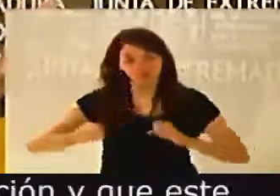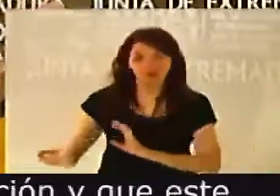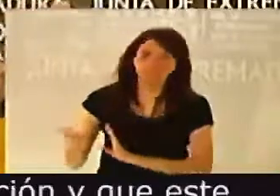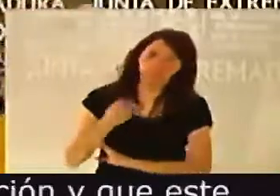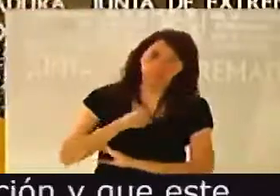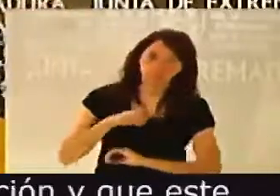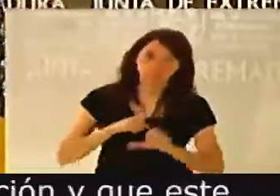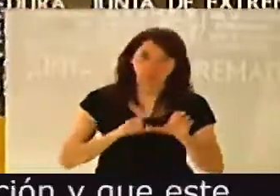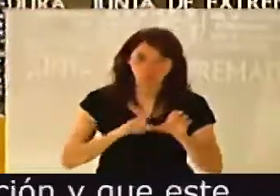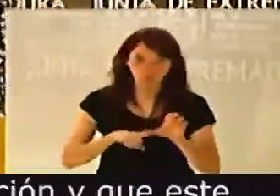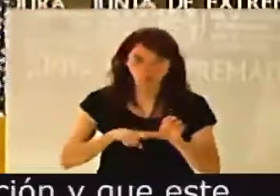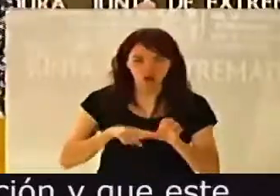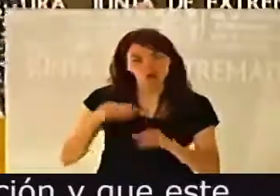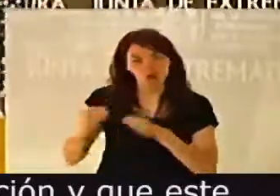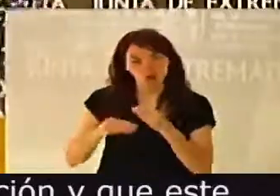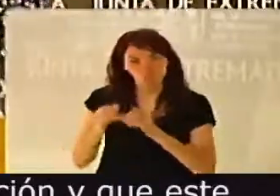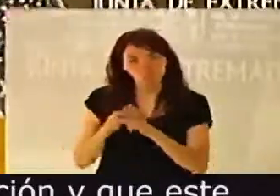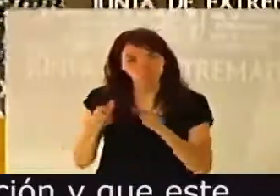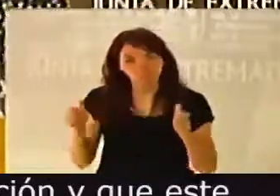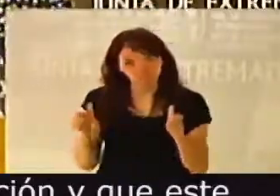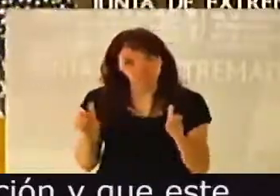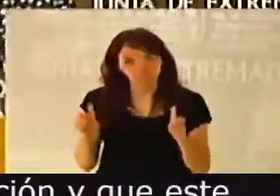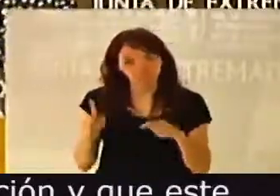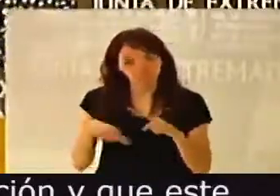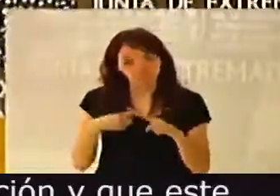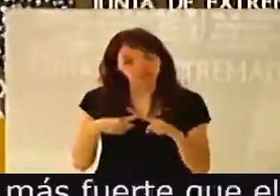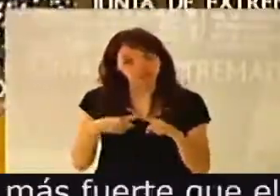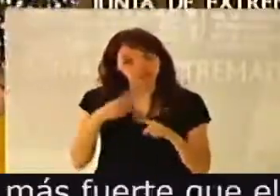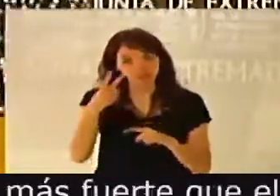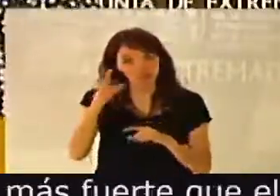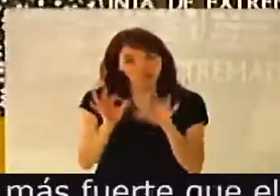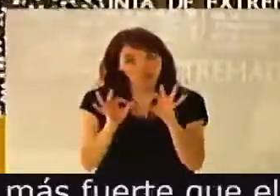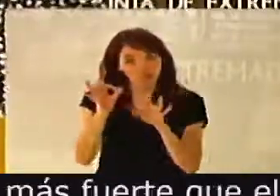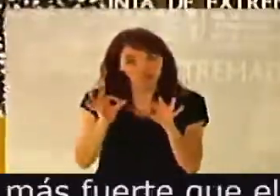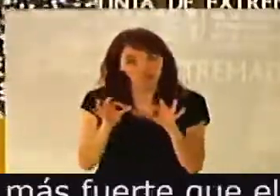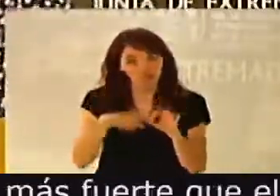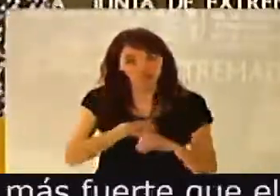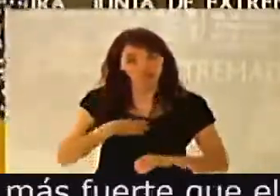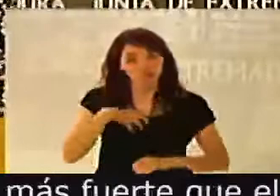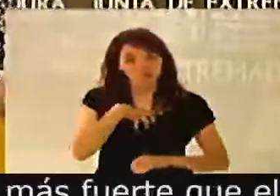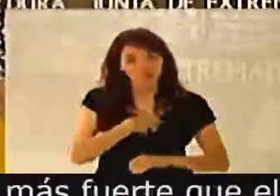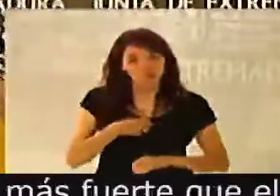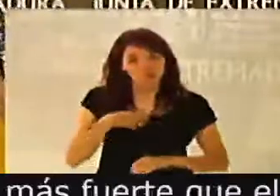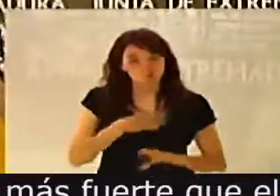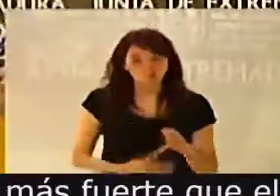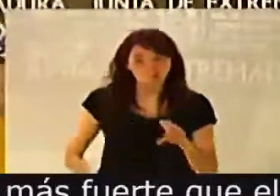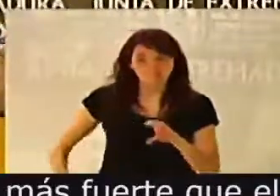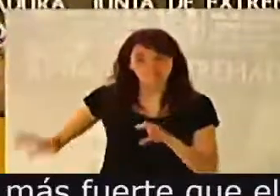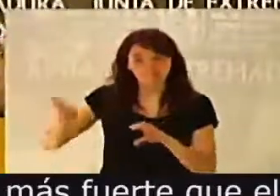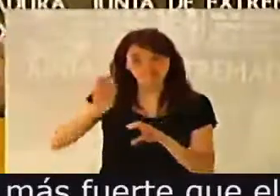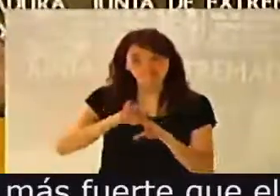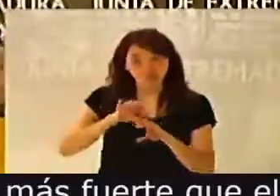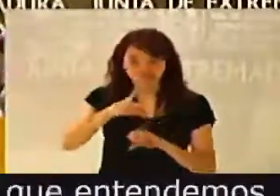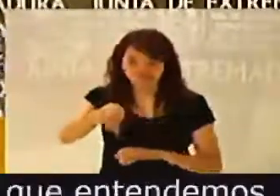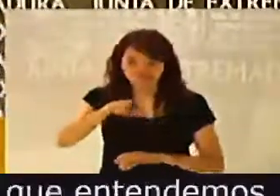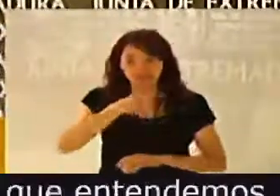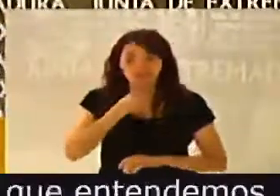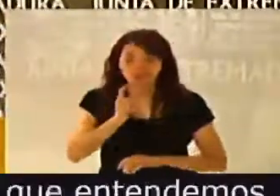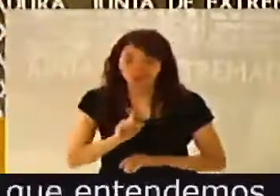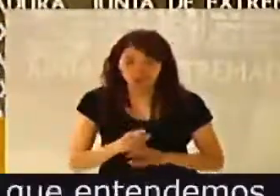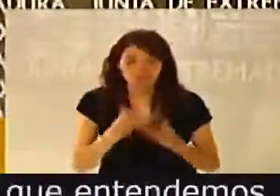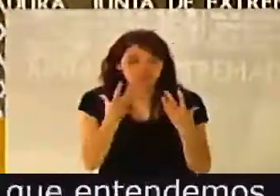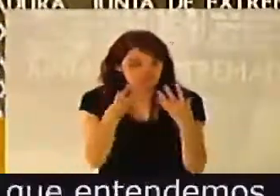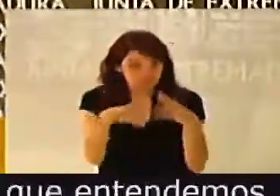región. Y con el 2% de los funcionarios, que entendemos que no les deba gustar porque